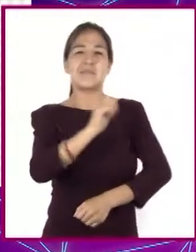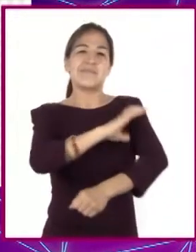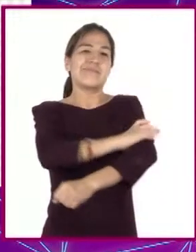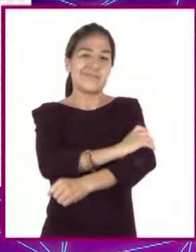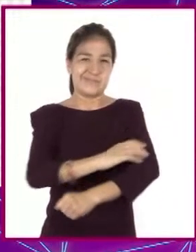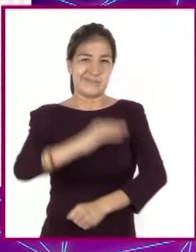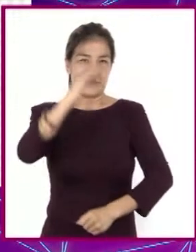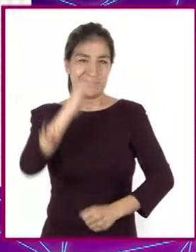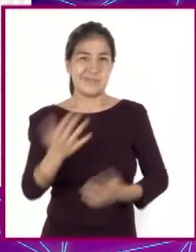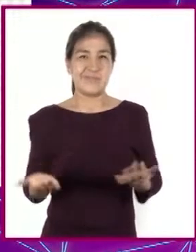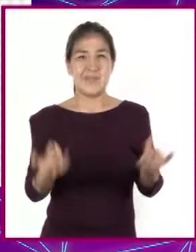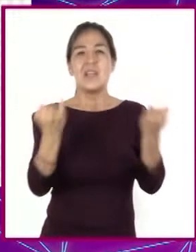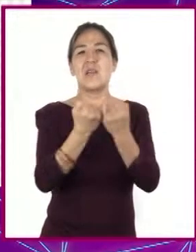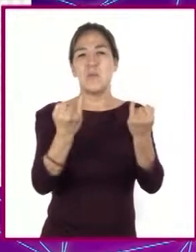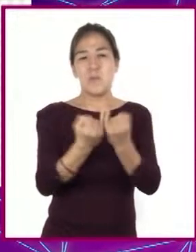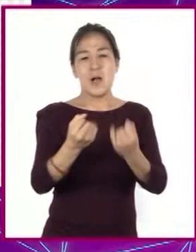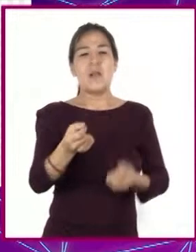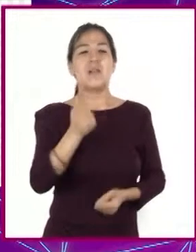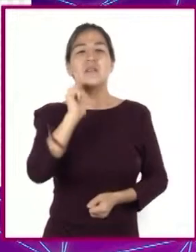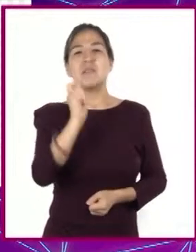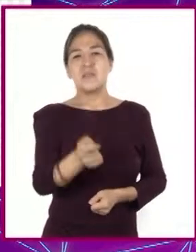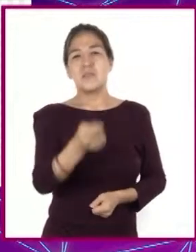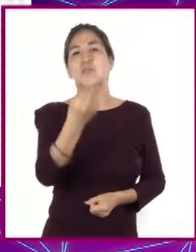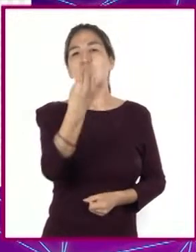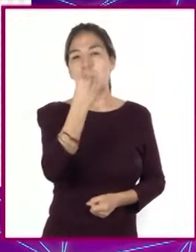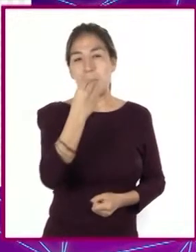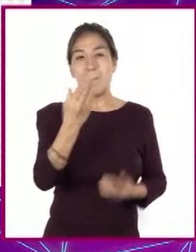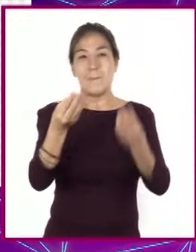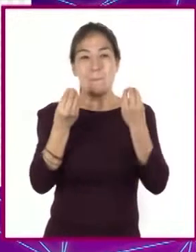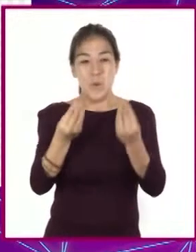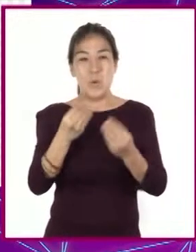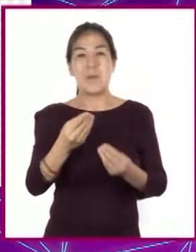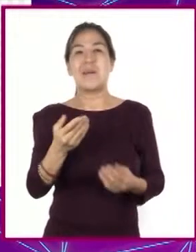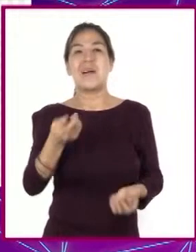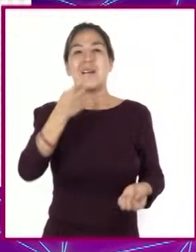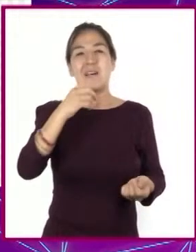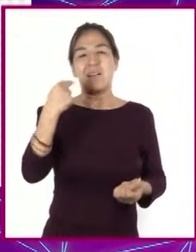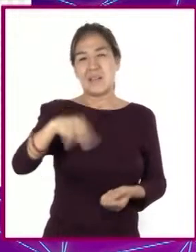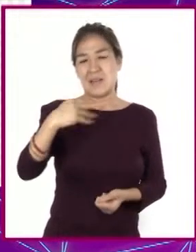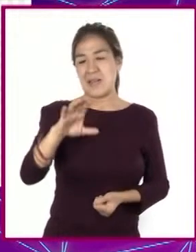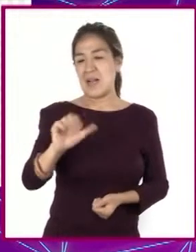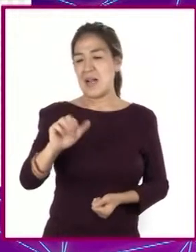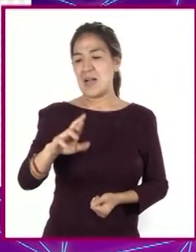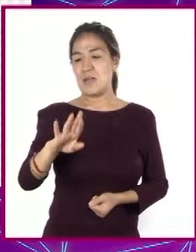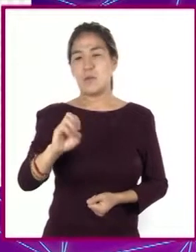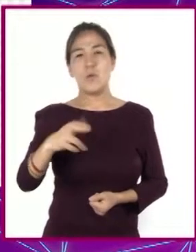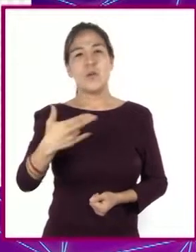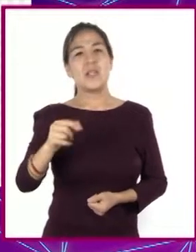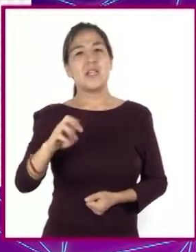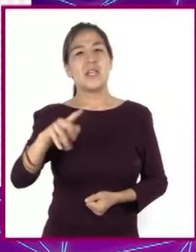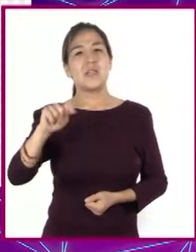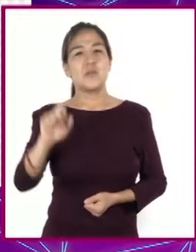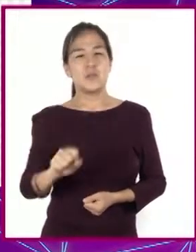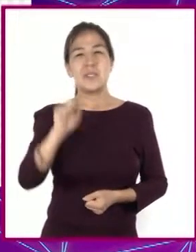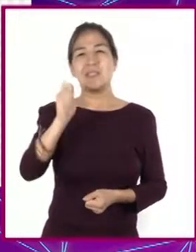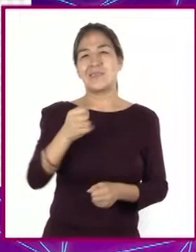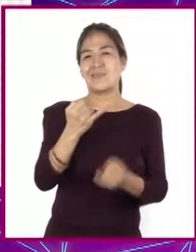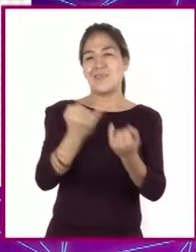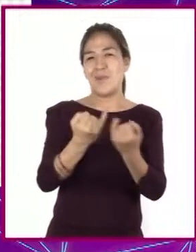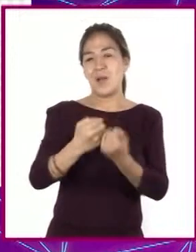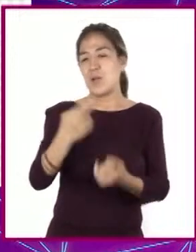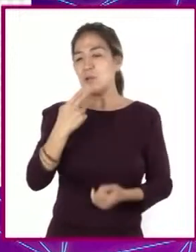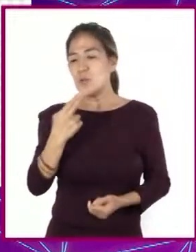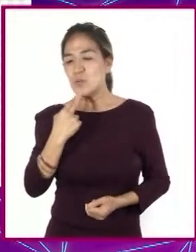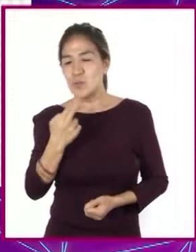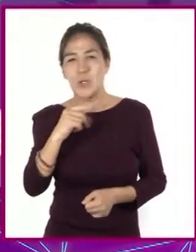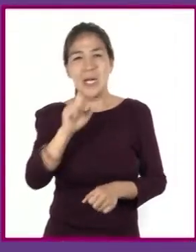Y el consumo excesivo de algunos alimentos muy ricos en carbohidratos, por ejemplo, en azúcares simples o en grasas,